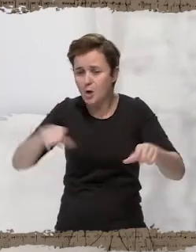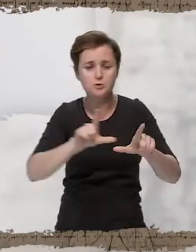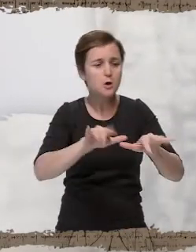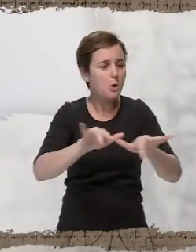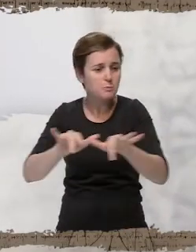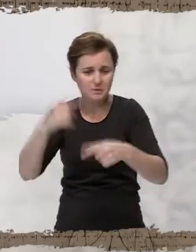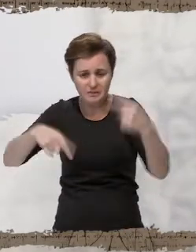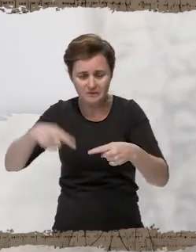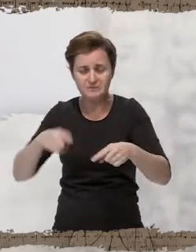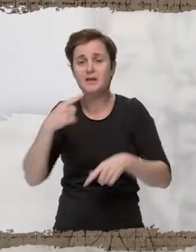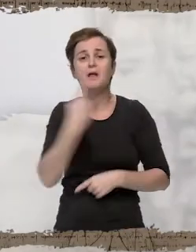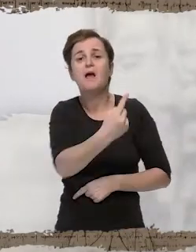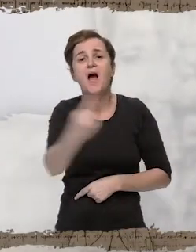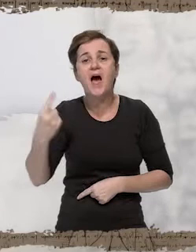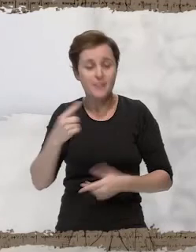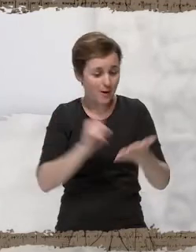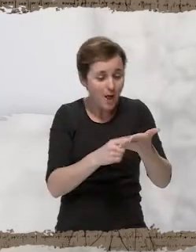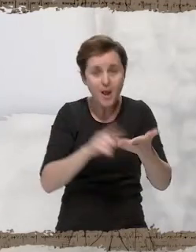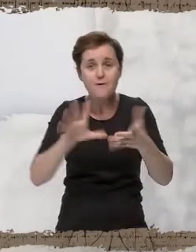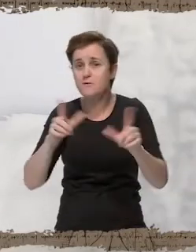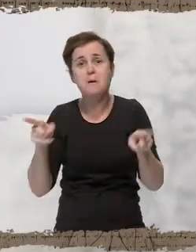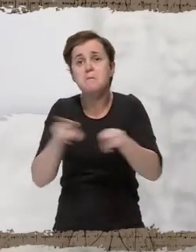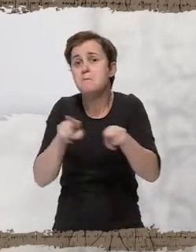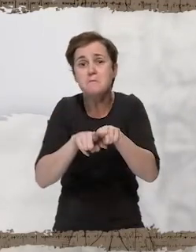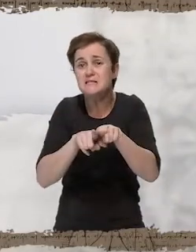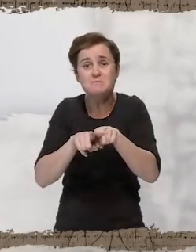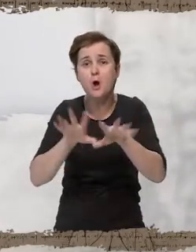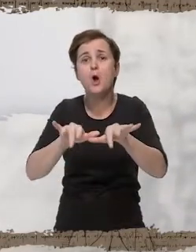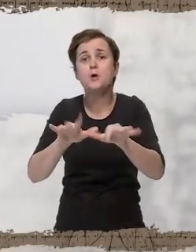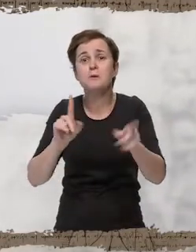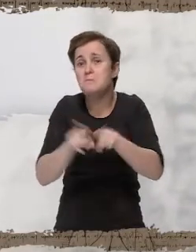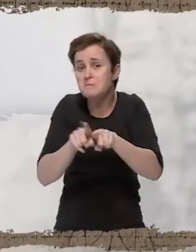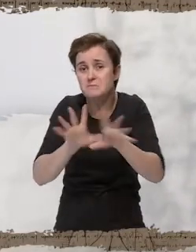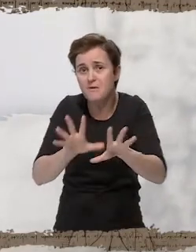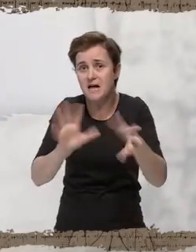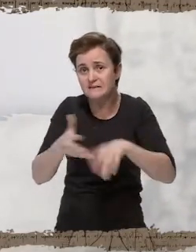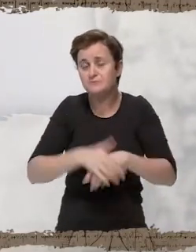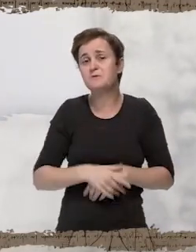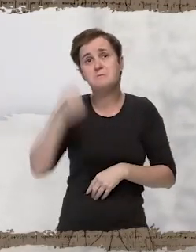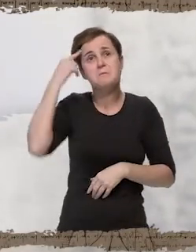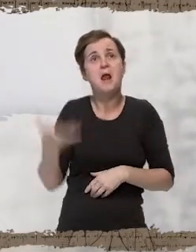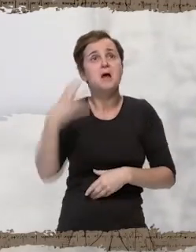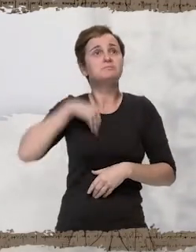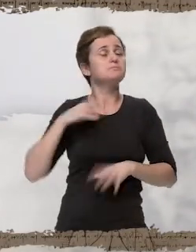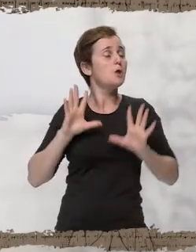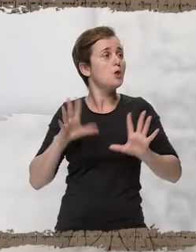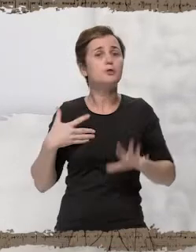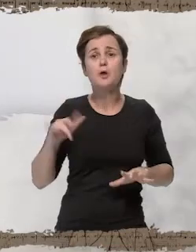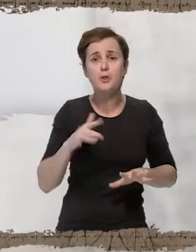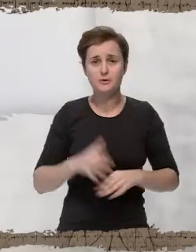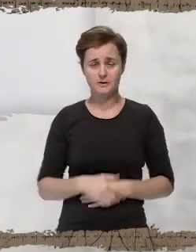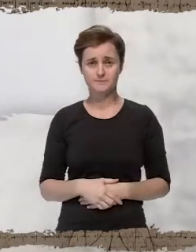varias computadoras diferentes, ya que cada uno de estos dispositivos digitales son en sí mismos computadoras para usos